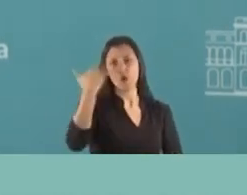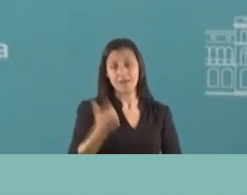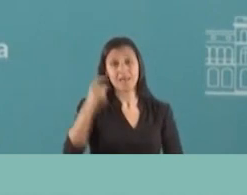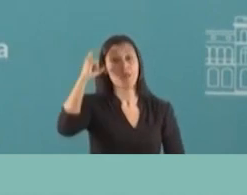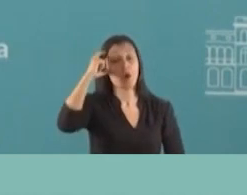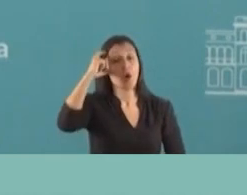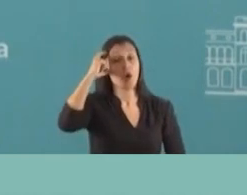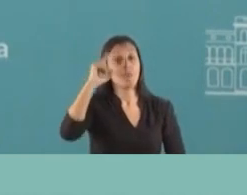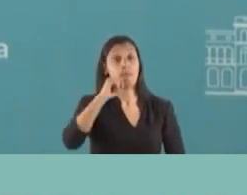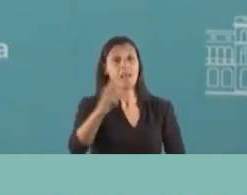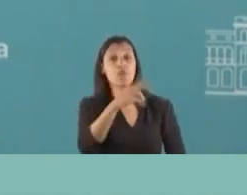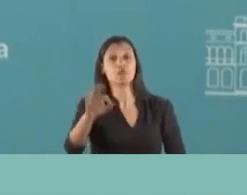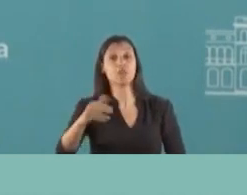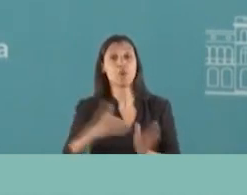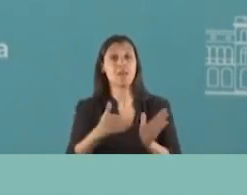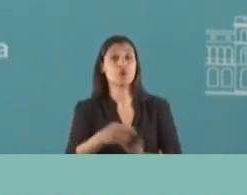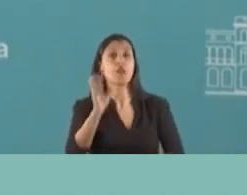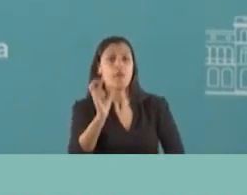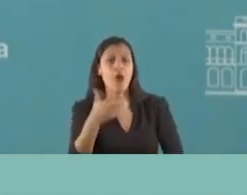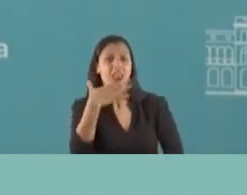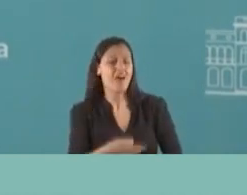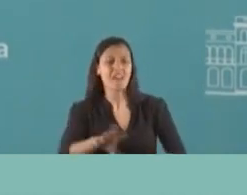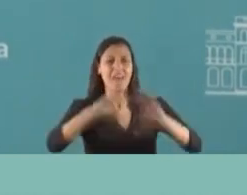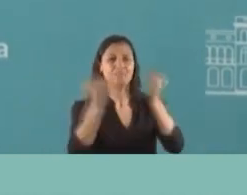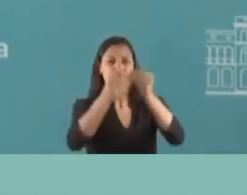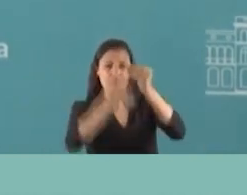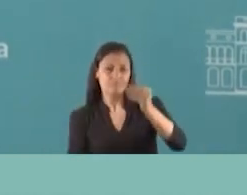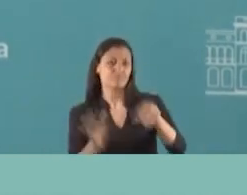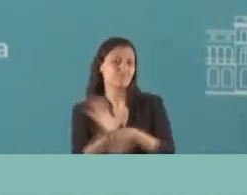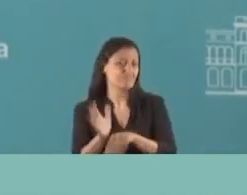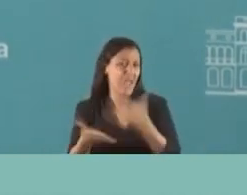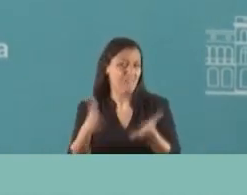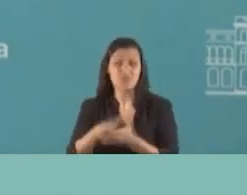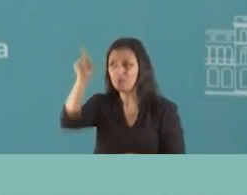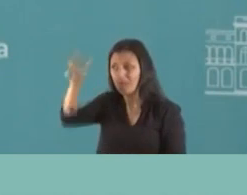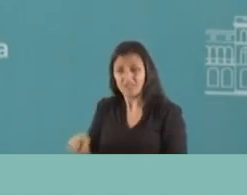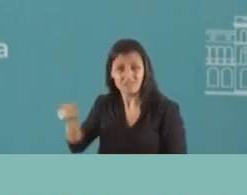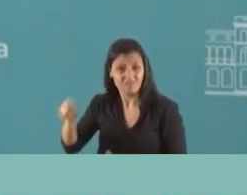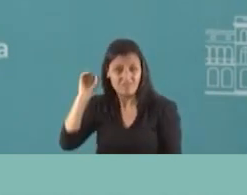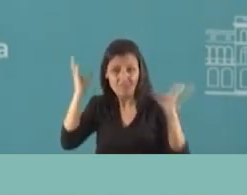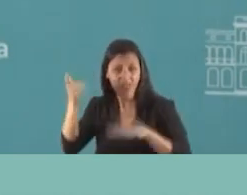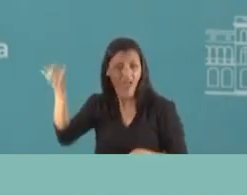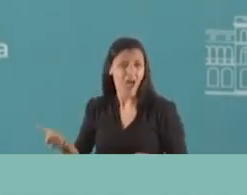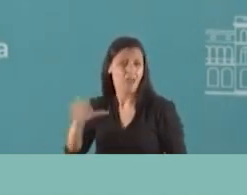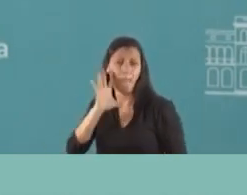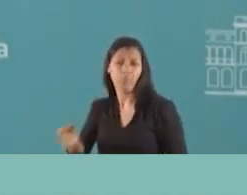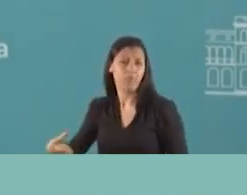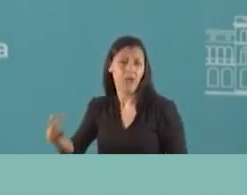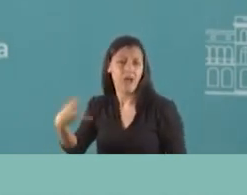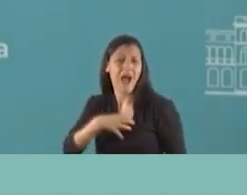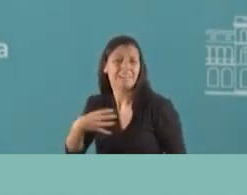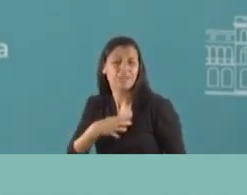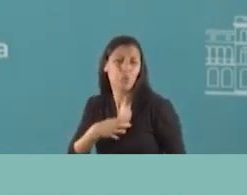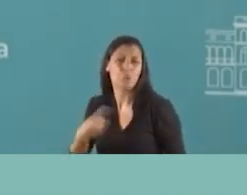10.200 millones de dólares entonces La verdad es que estamos hablando de alguien que tiene actitudes de mucho desconocimiento de